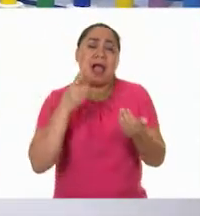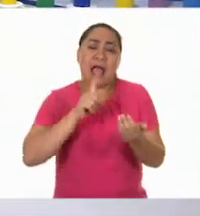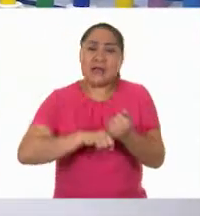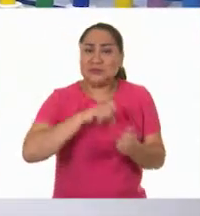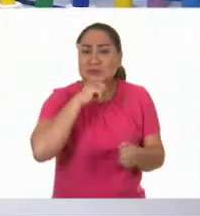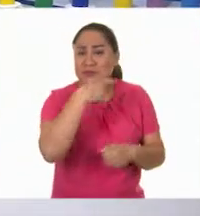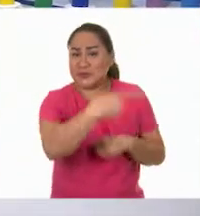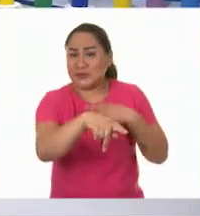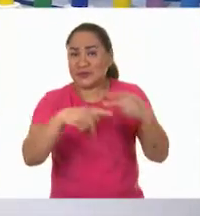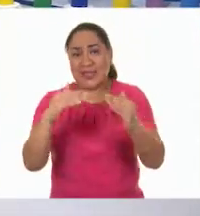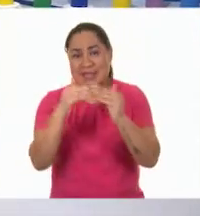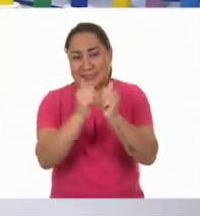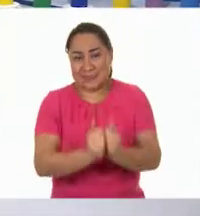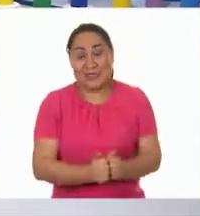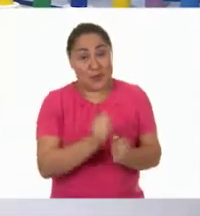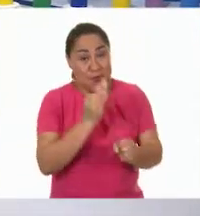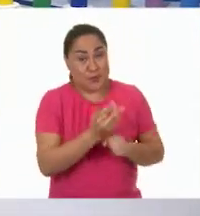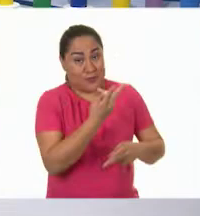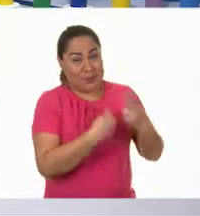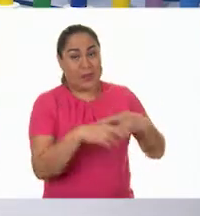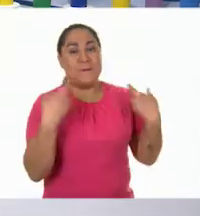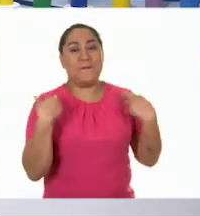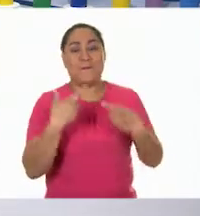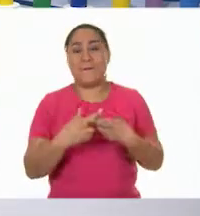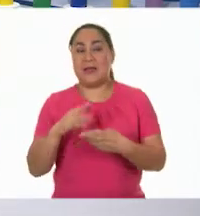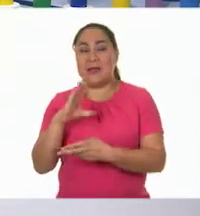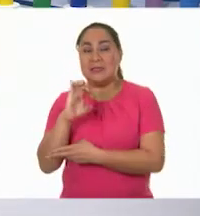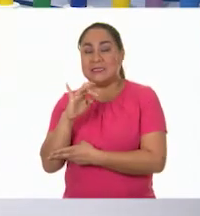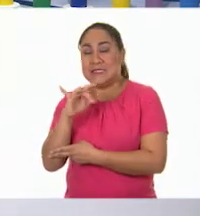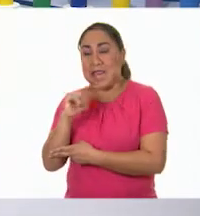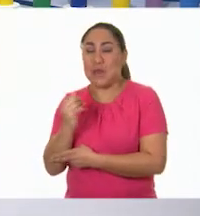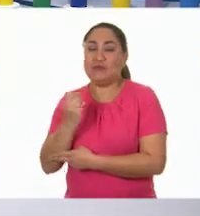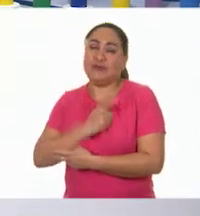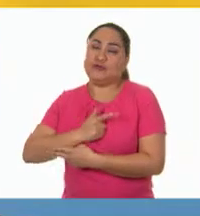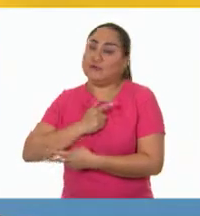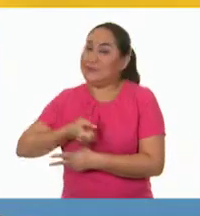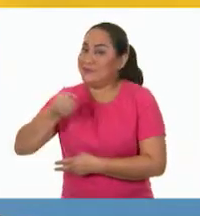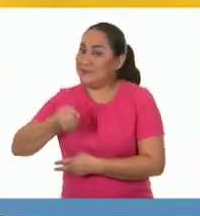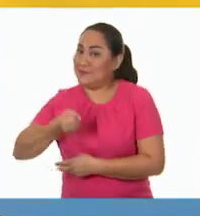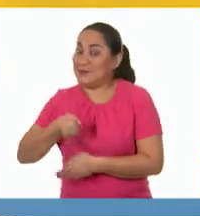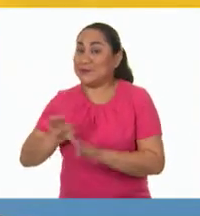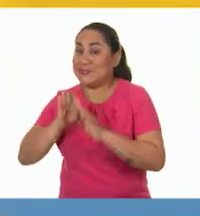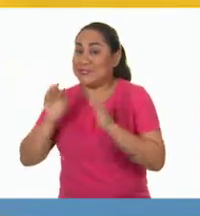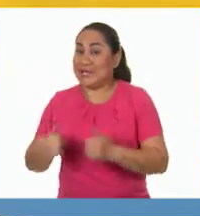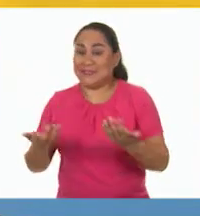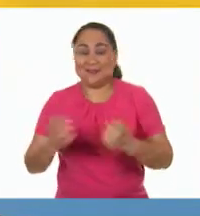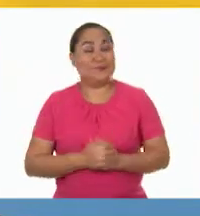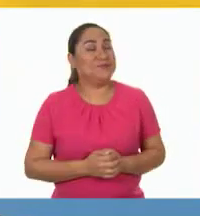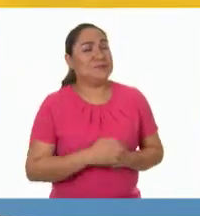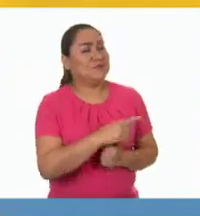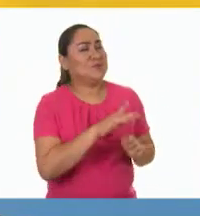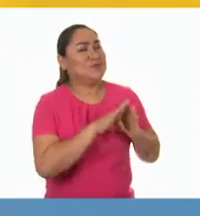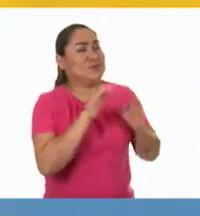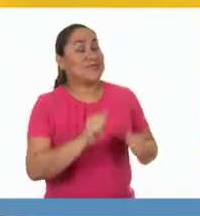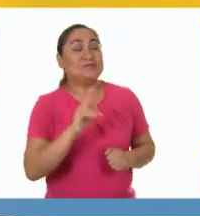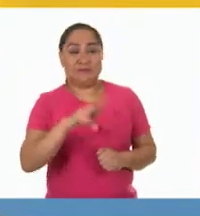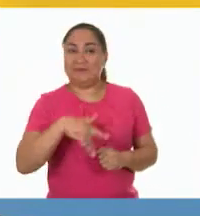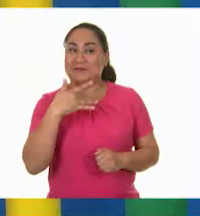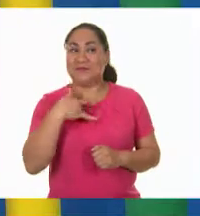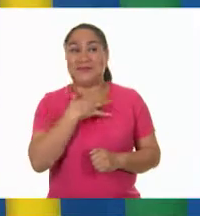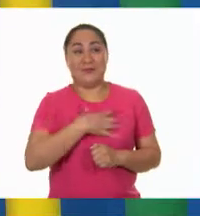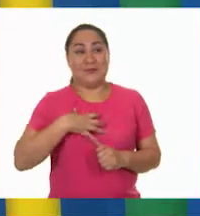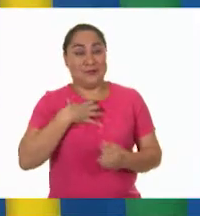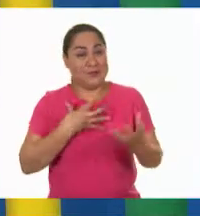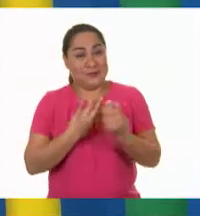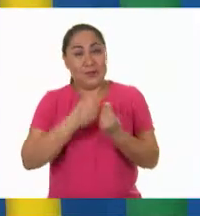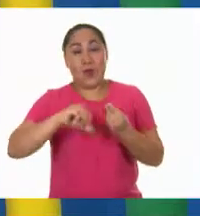día de hoy nos acompaña la maestra Cecilia Vargas, a quien saludo con muchísimo gusto. ¿Cómo estás, Ceci? Bien, ¿y tú, Jenny? Muy contenta de estar contigo